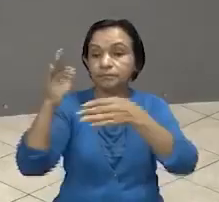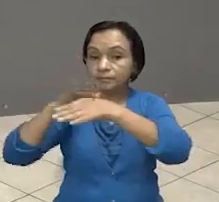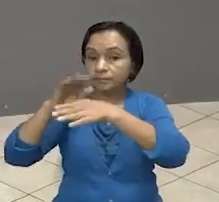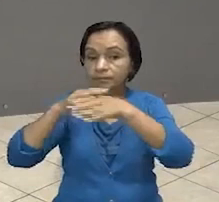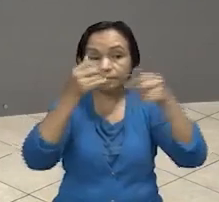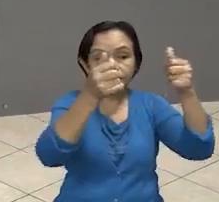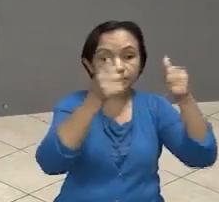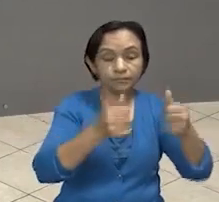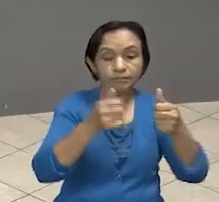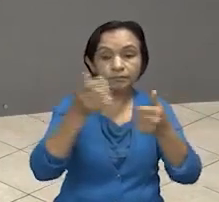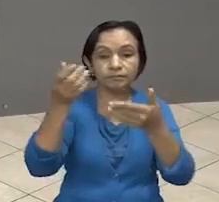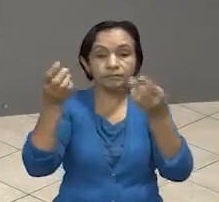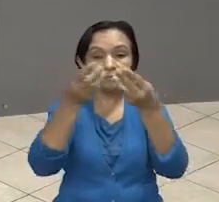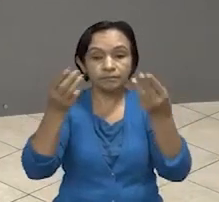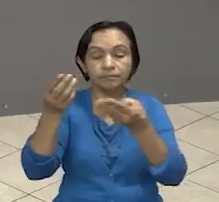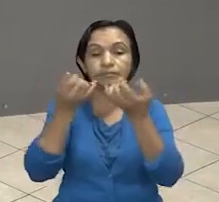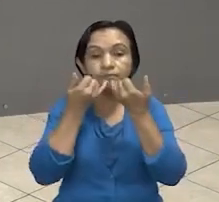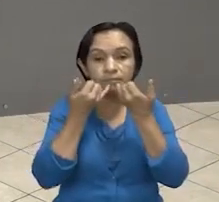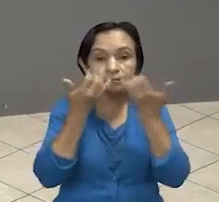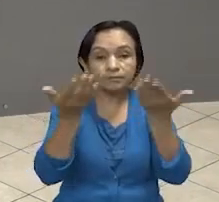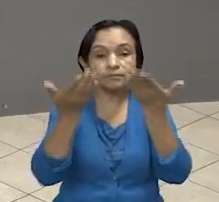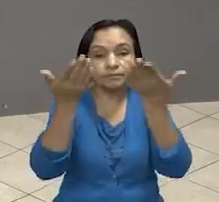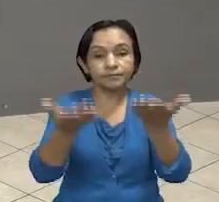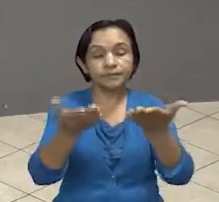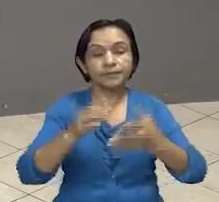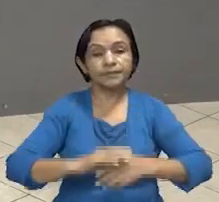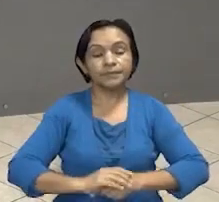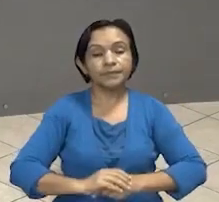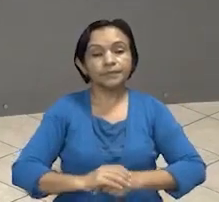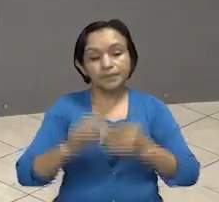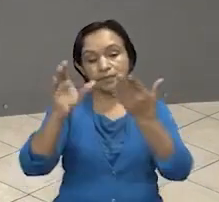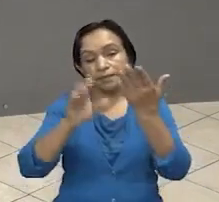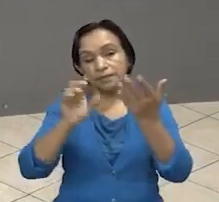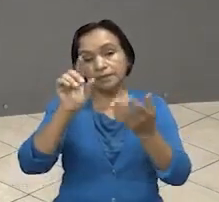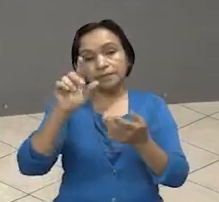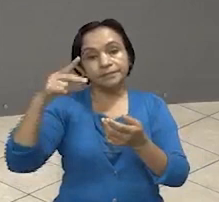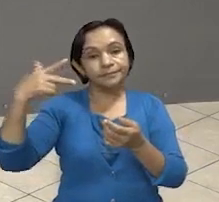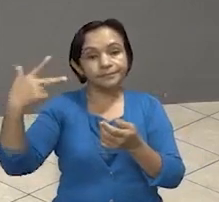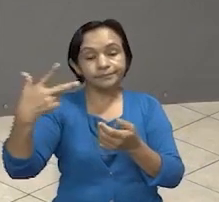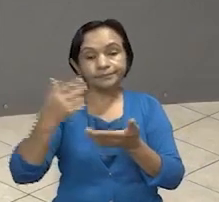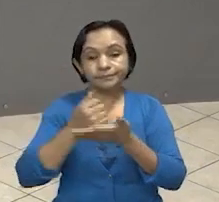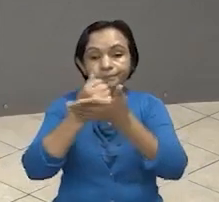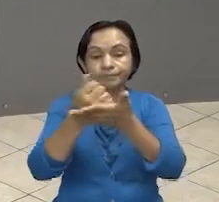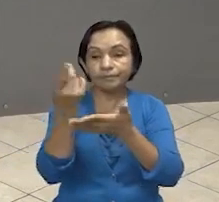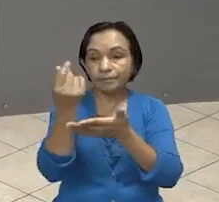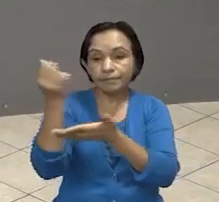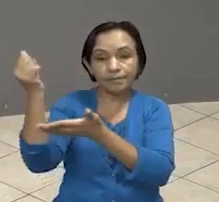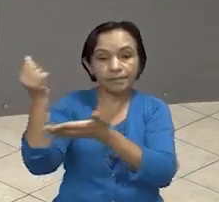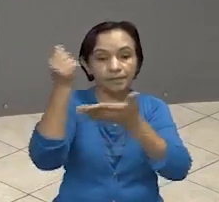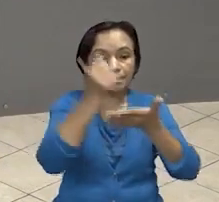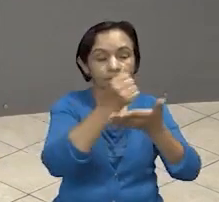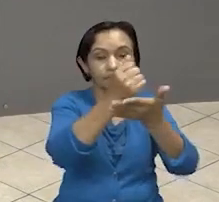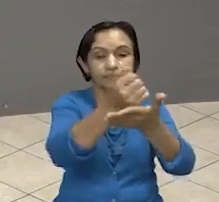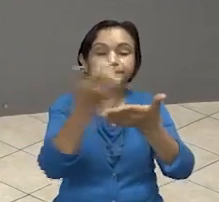del digesto jurídico nicaragüense en la materia municipal. El anteproyecto contempla la actualización del digesto jurídico de